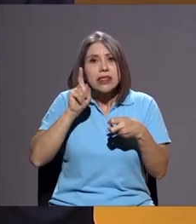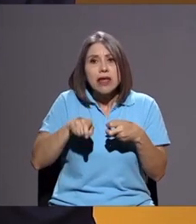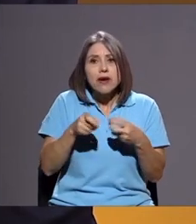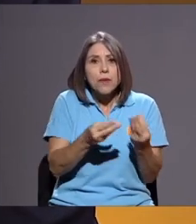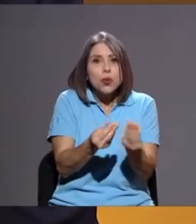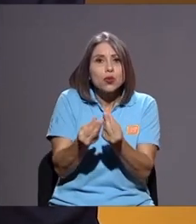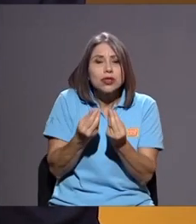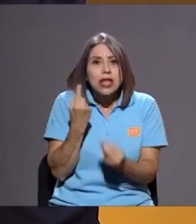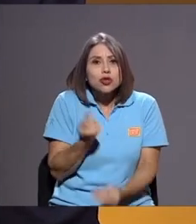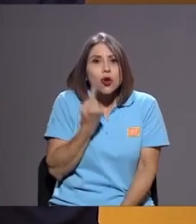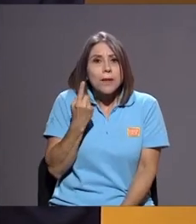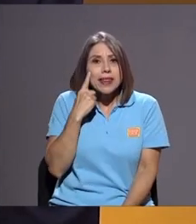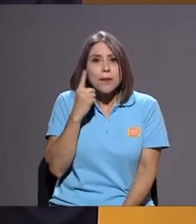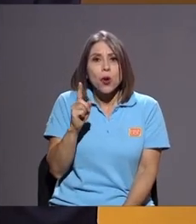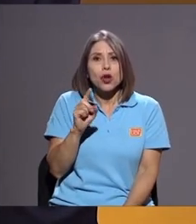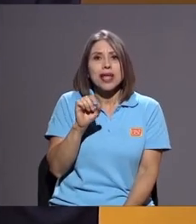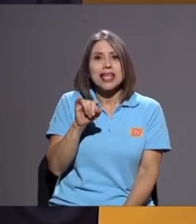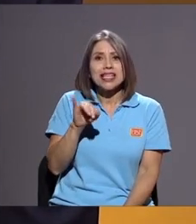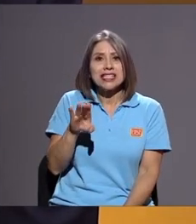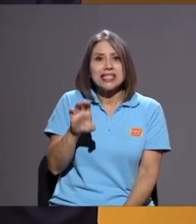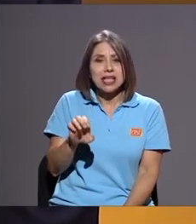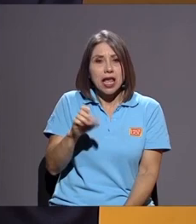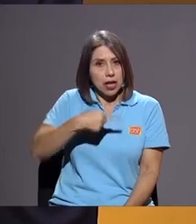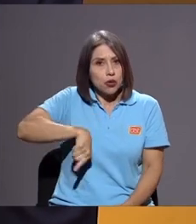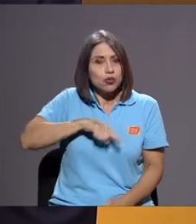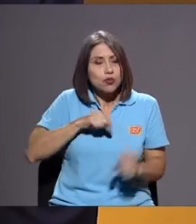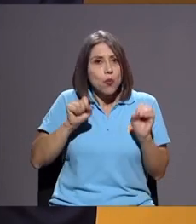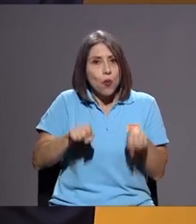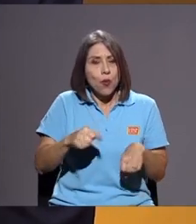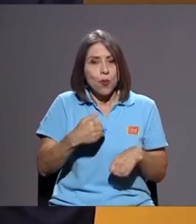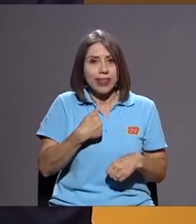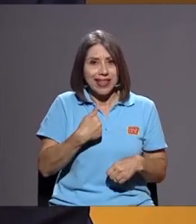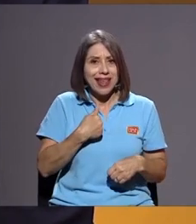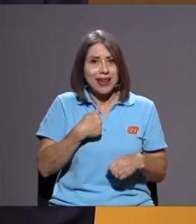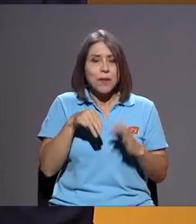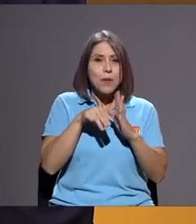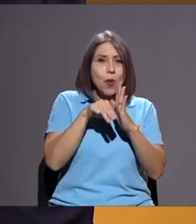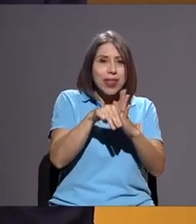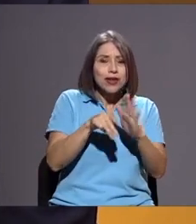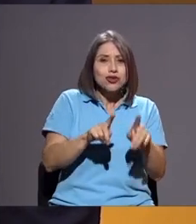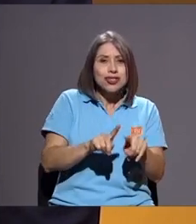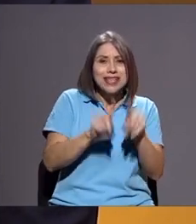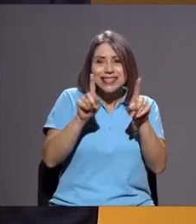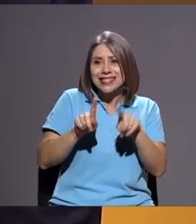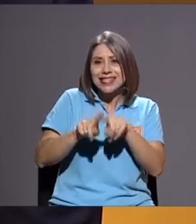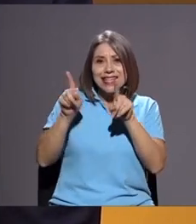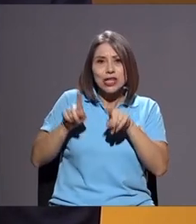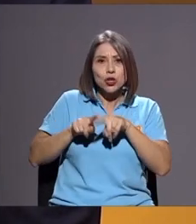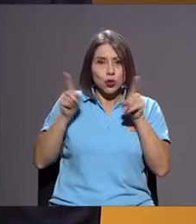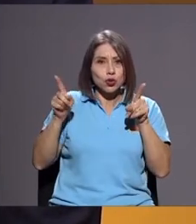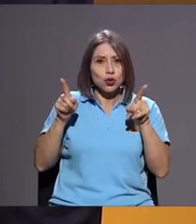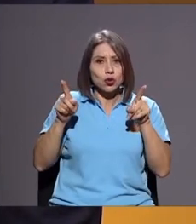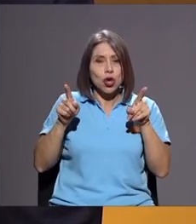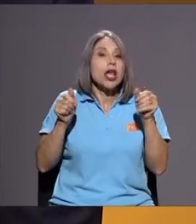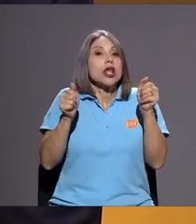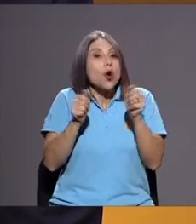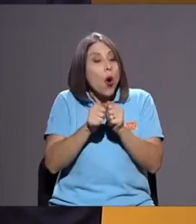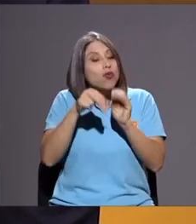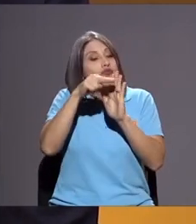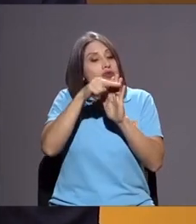solo por hélice cuando podemos tener modelos distintos que regulados